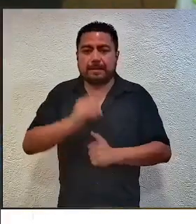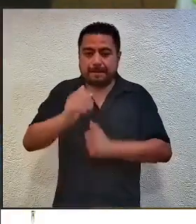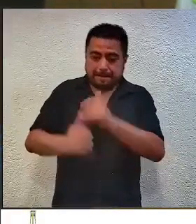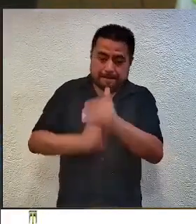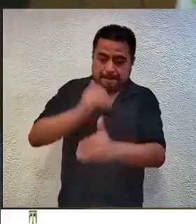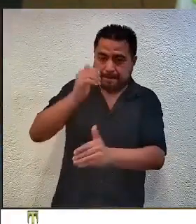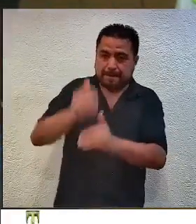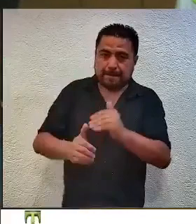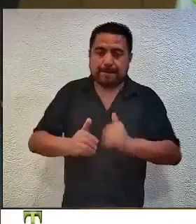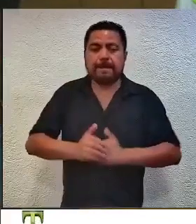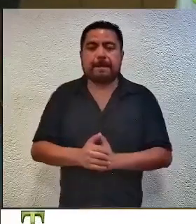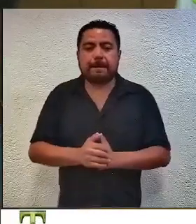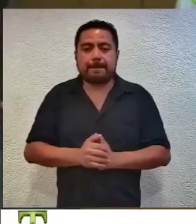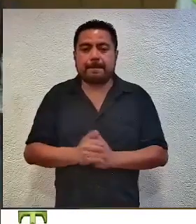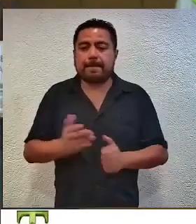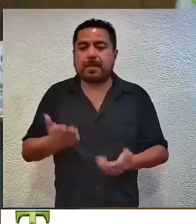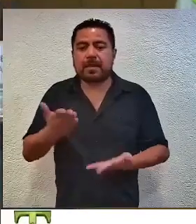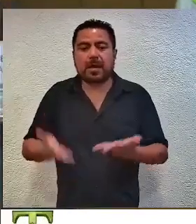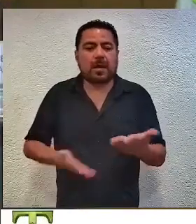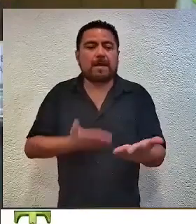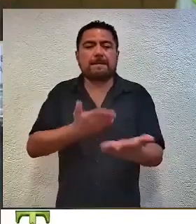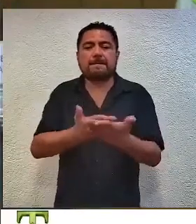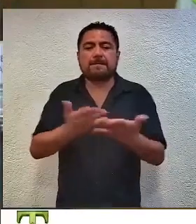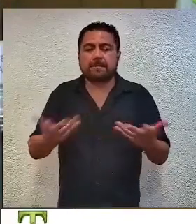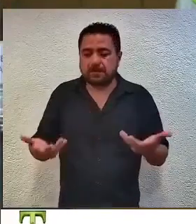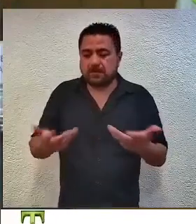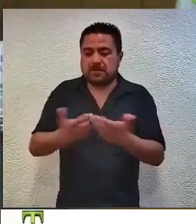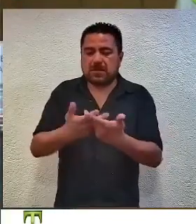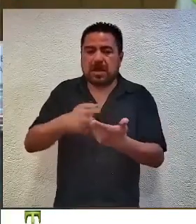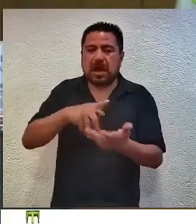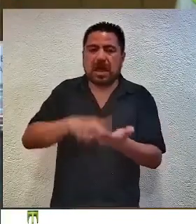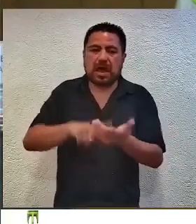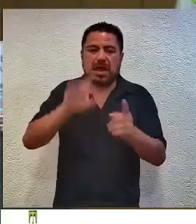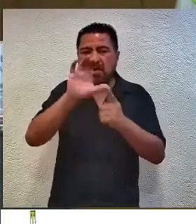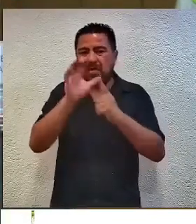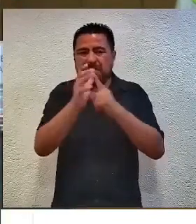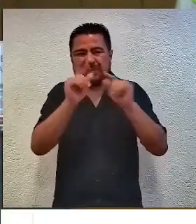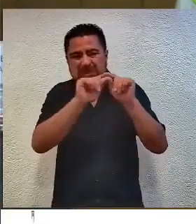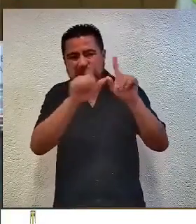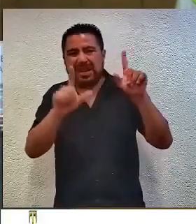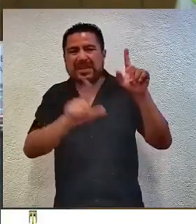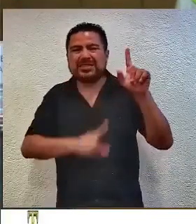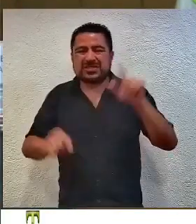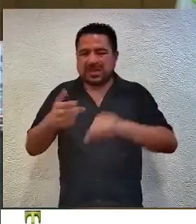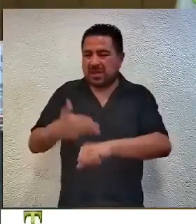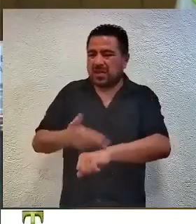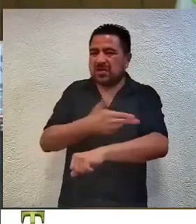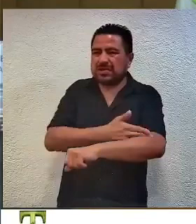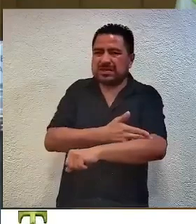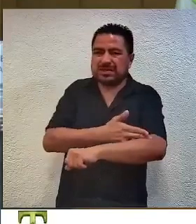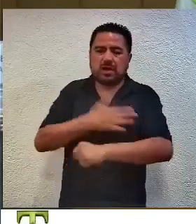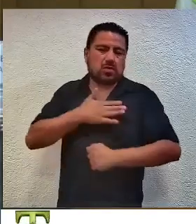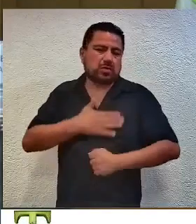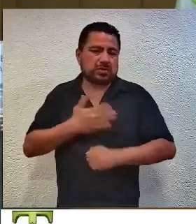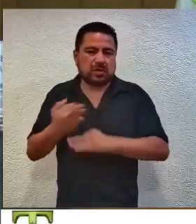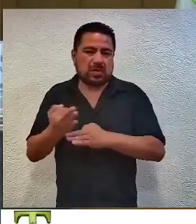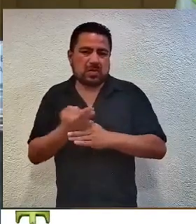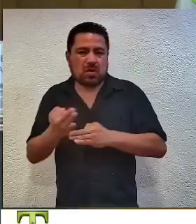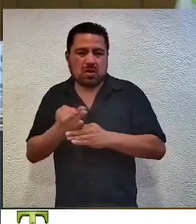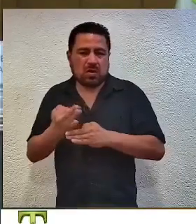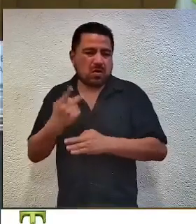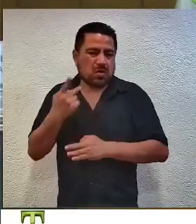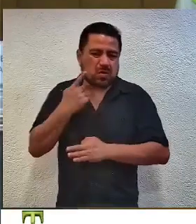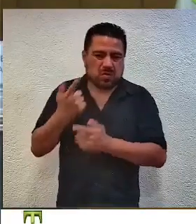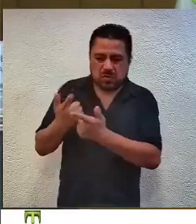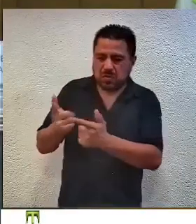finalmente, propone conminar a la Comisión Nacional de Honestidad y Justicia de Morena que previo a resolver el fondo